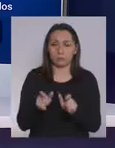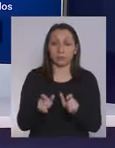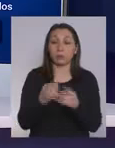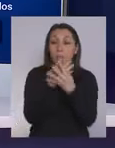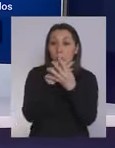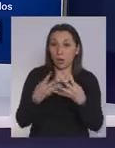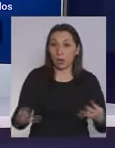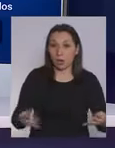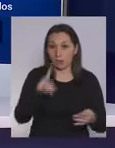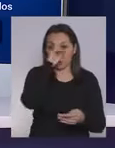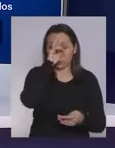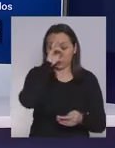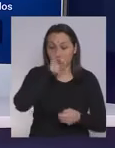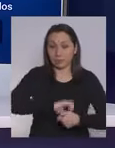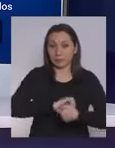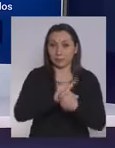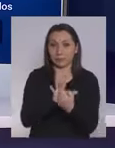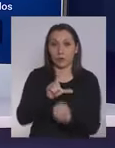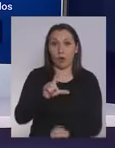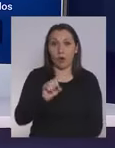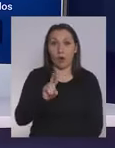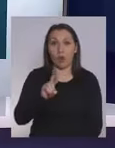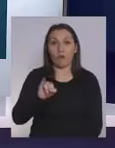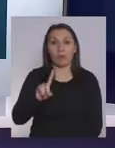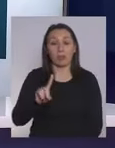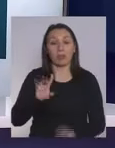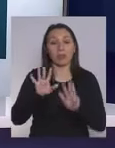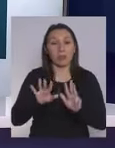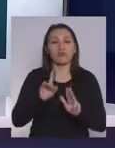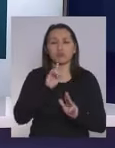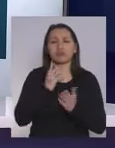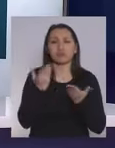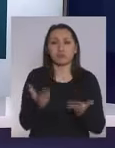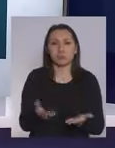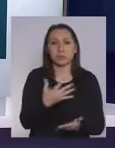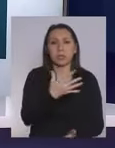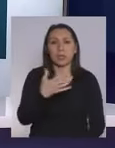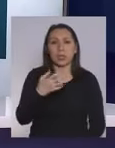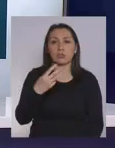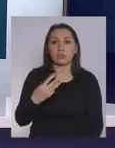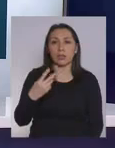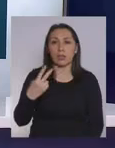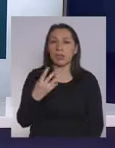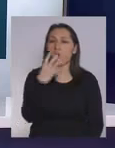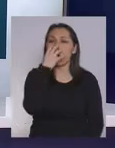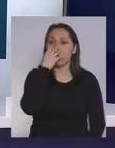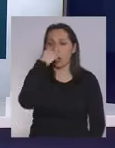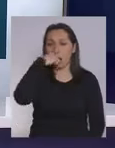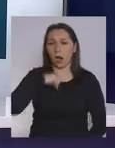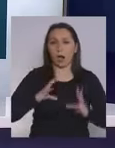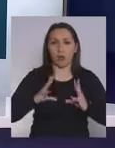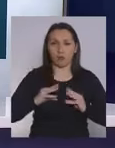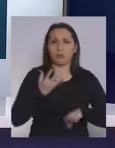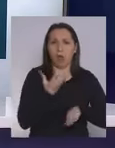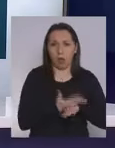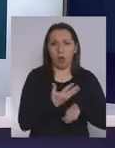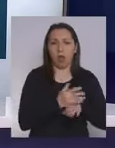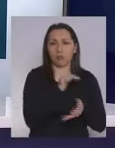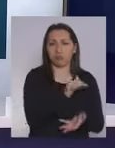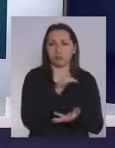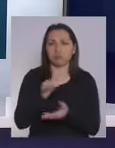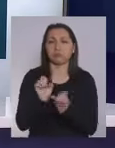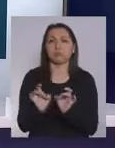red integrada de kobe 19 tiene a disposición de la ciudadanía quinientos treinta y dos ventiladores mecánicos invasivos disponibles